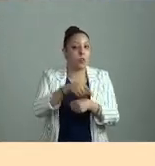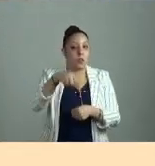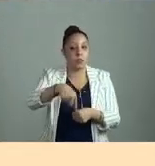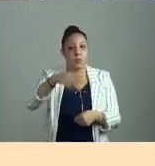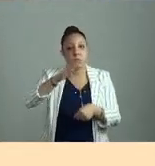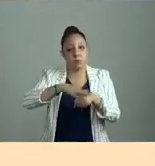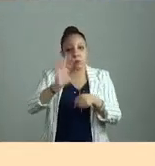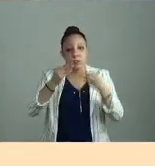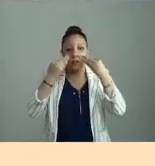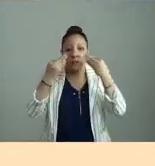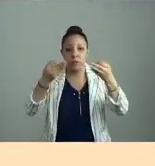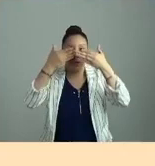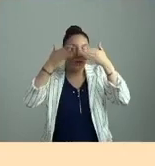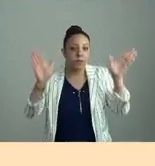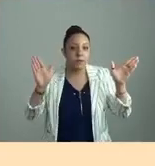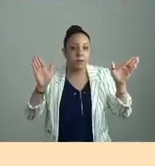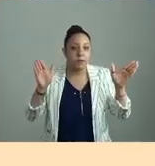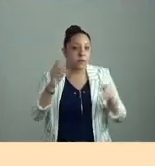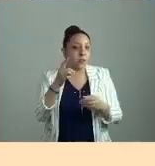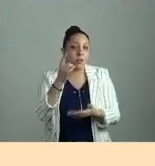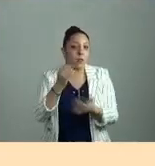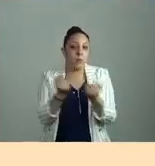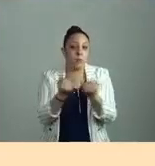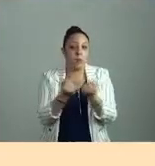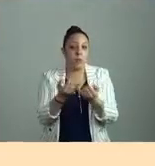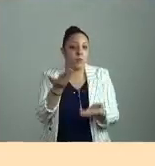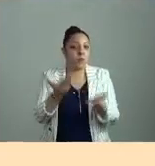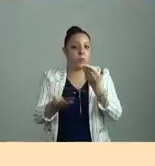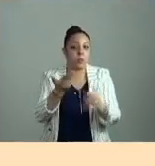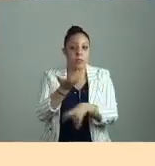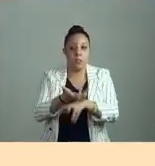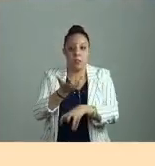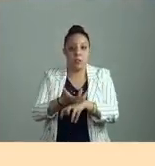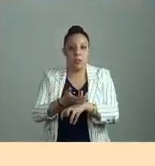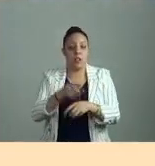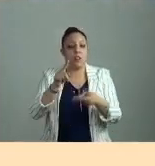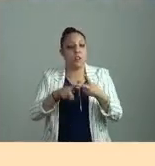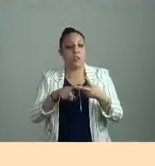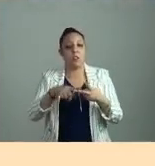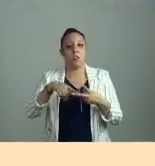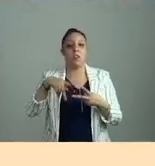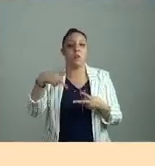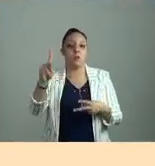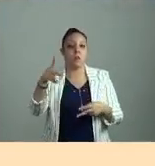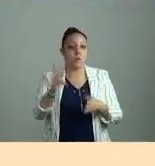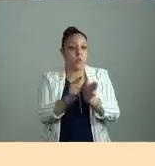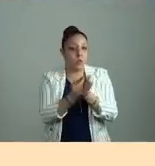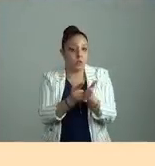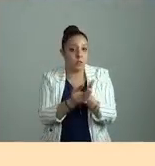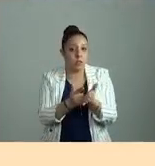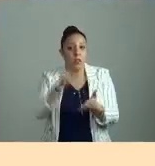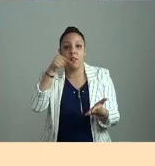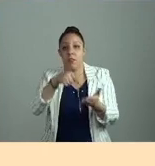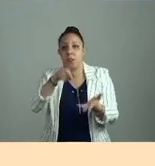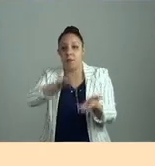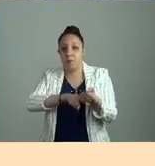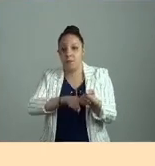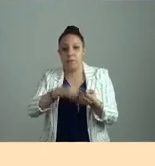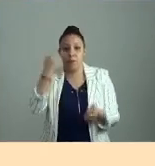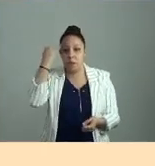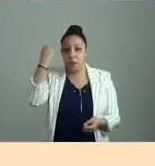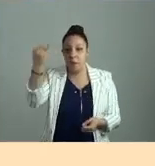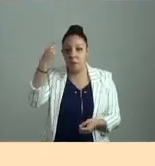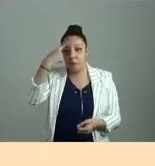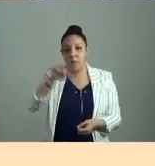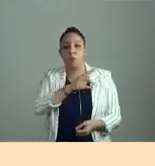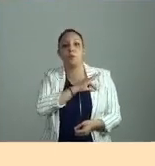movilización también en eeuu the black list matter que puede aportar el libro las ideas para actuar en este contexto